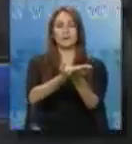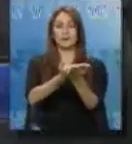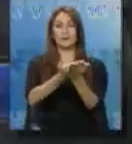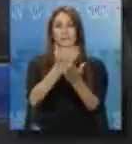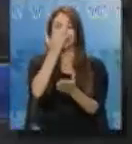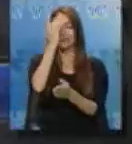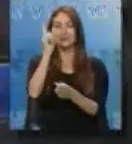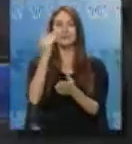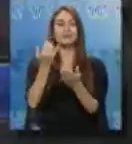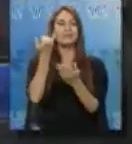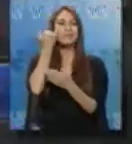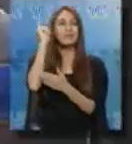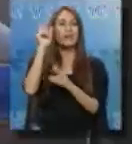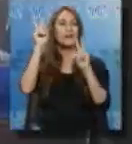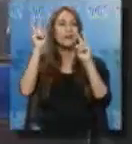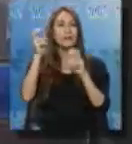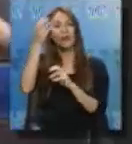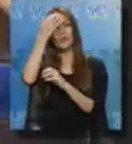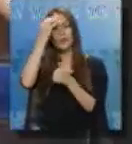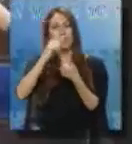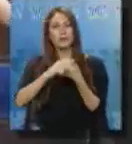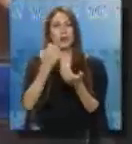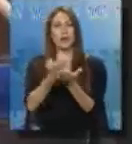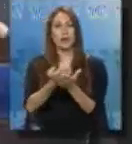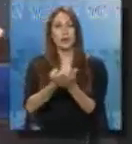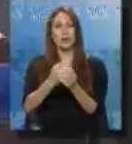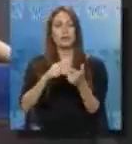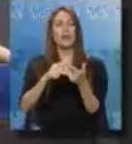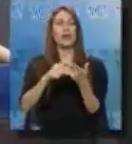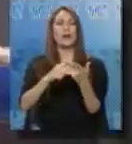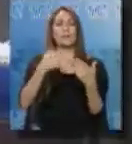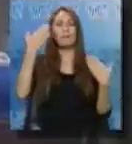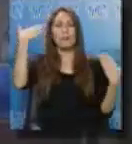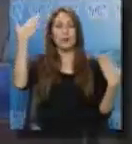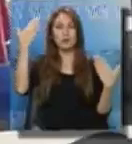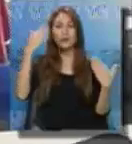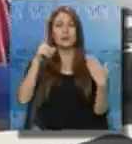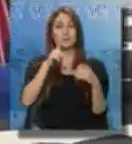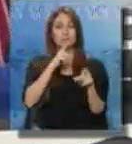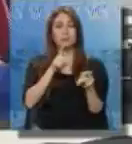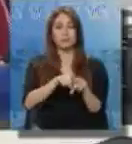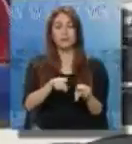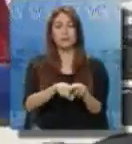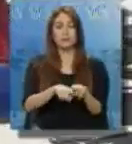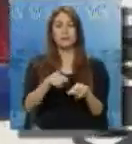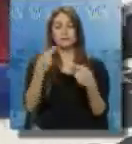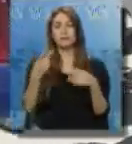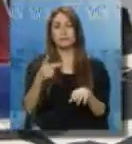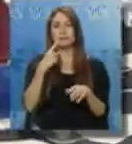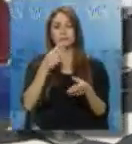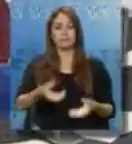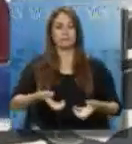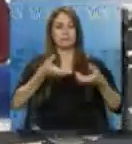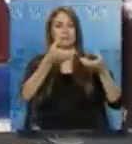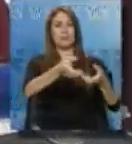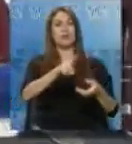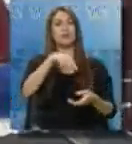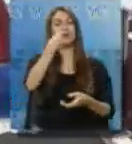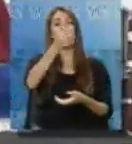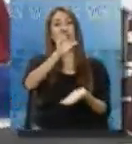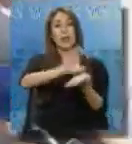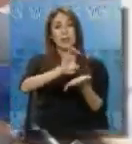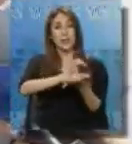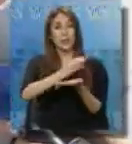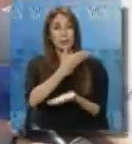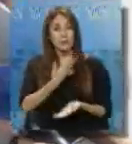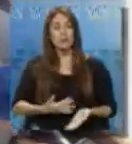sus planteamientos sobre temas como educación, economía y política, mismos que serán puestos en conocimiento de los candidatos a las próximas